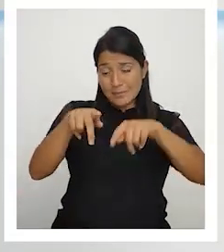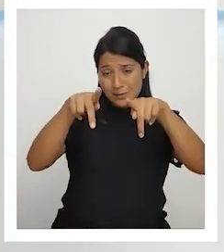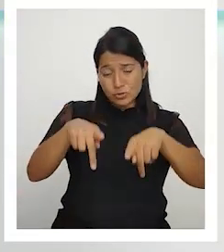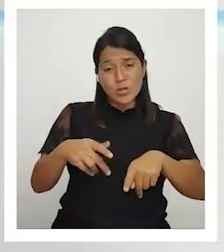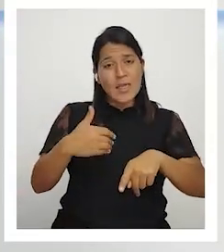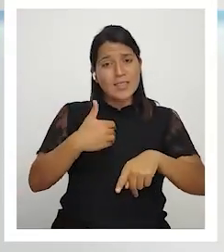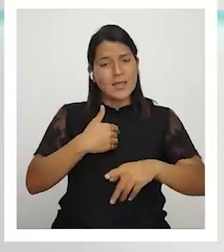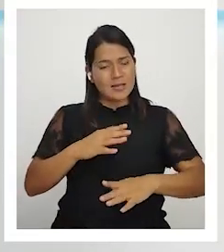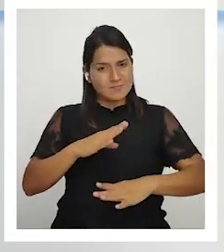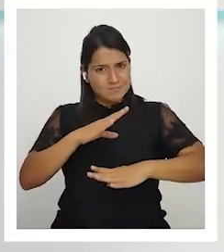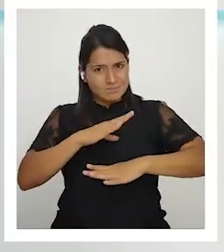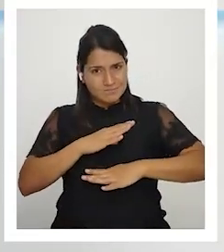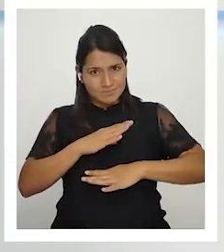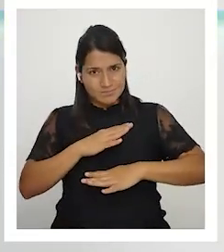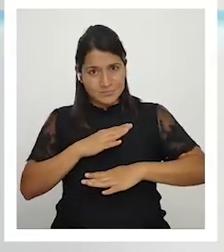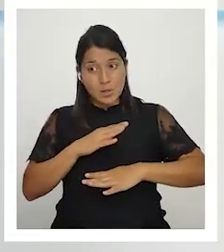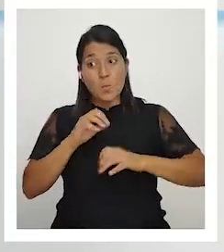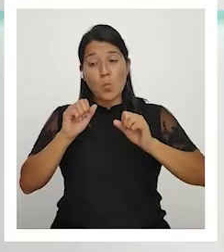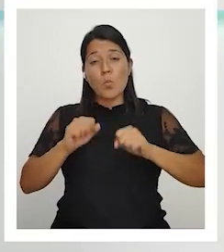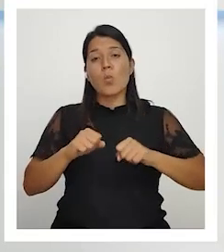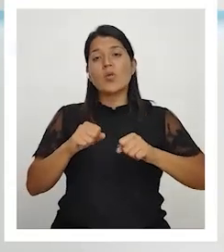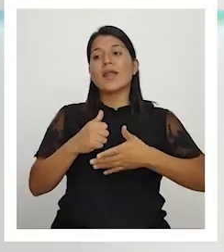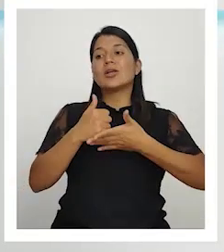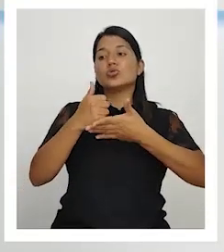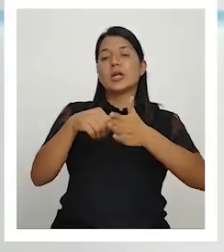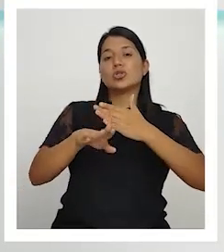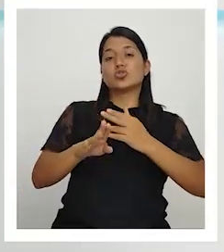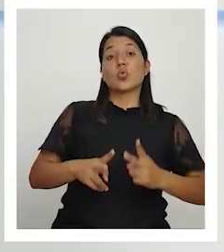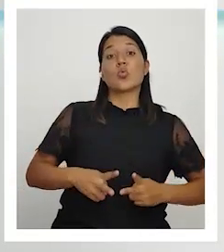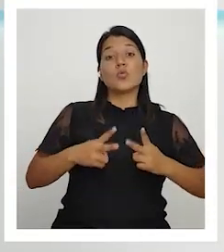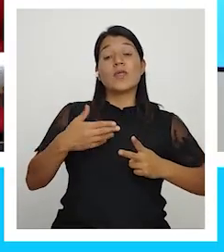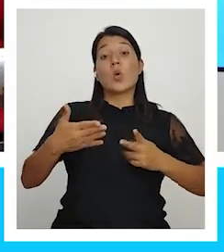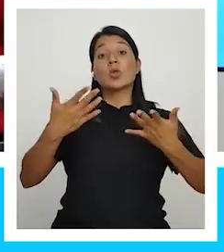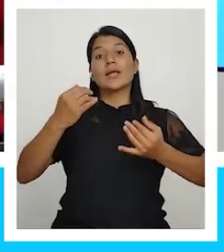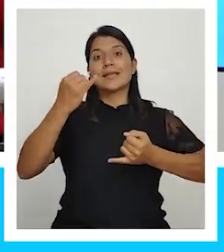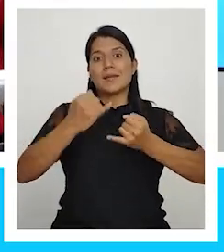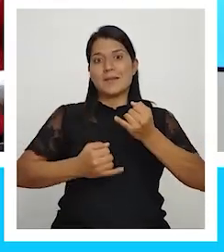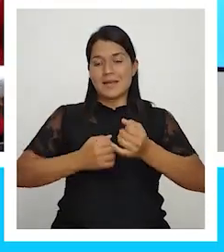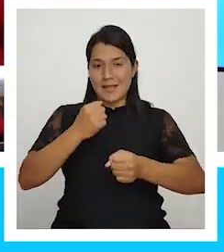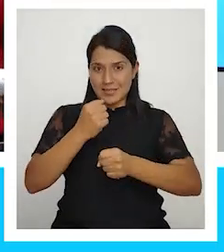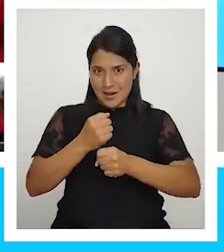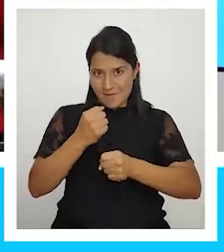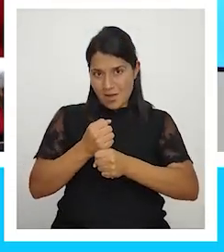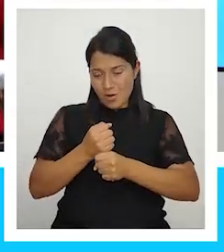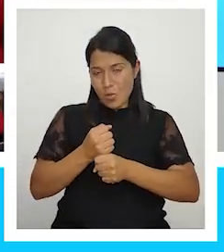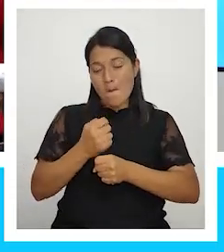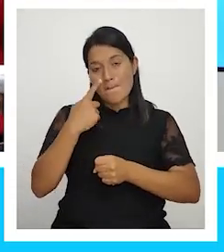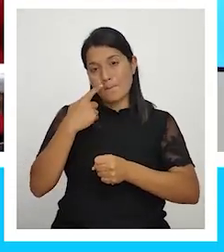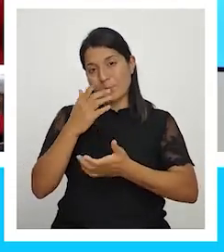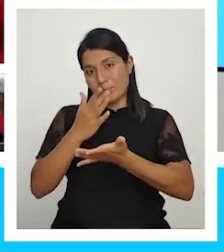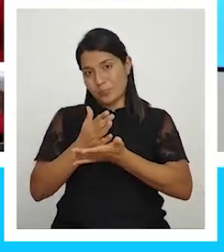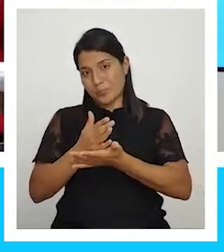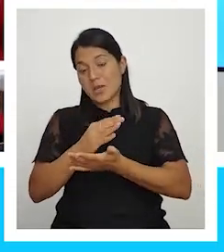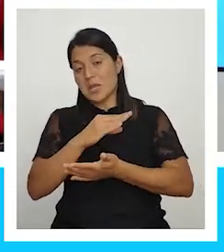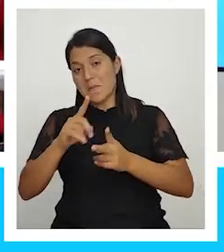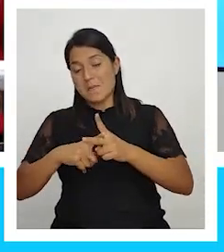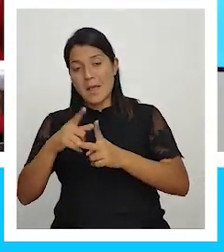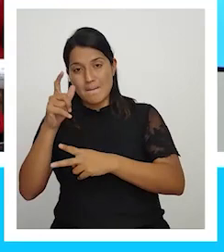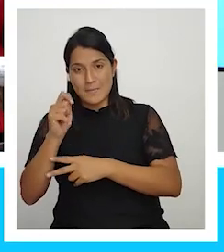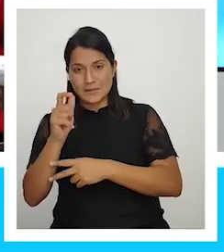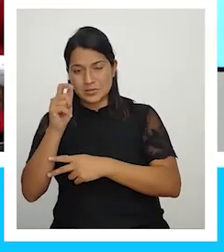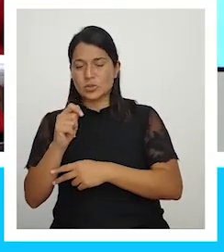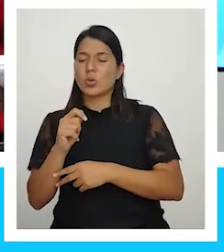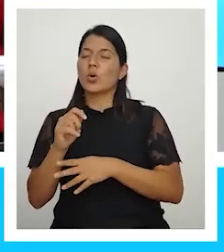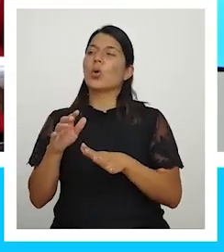su vida una vez que terminan su actividad laboral. Don Carlos, ¿cuál es el panorama precisamente para el caso del régimen de capitalización colectiva